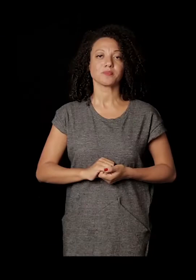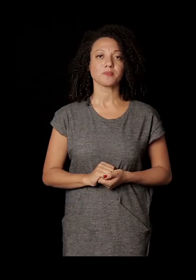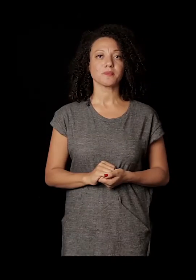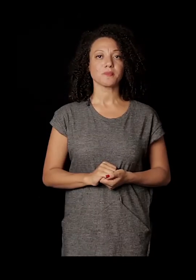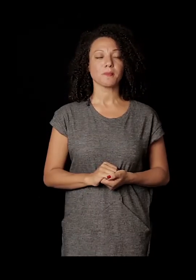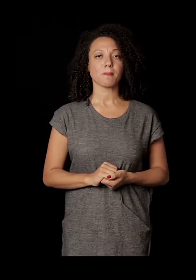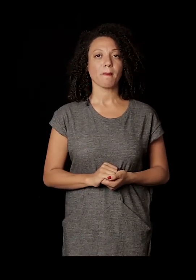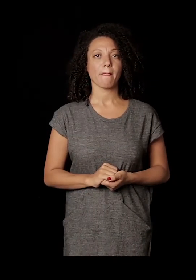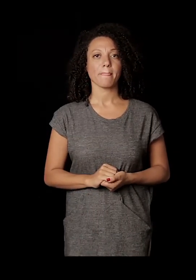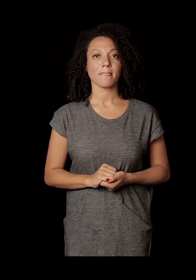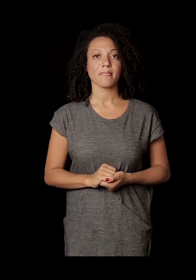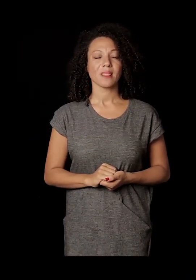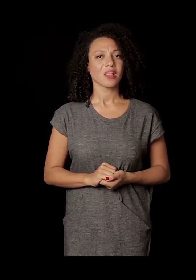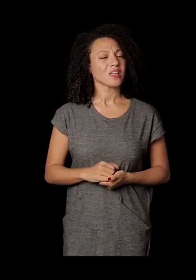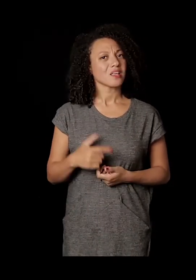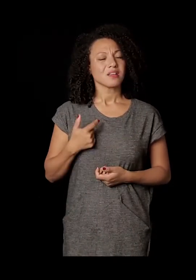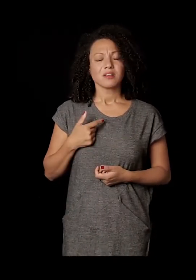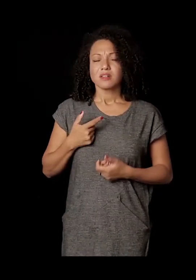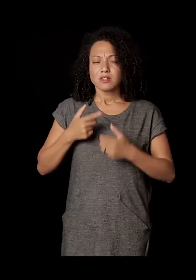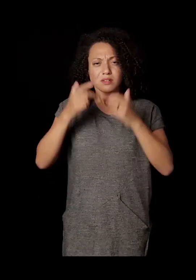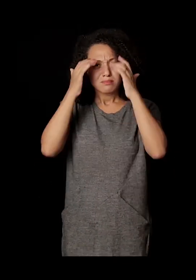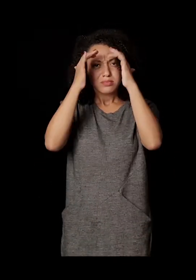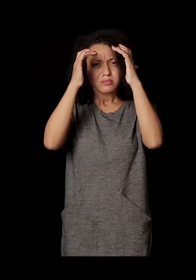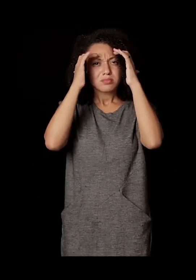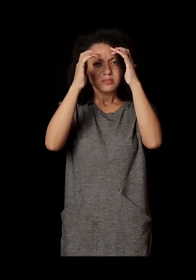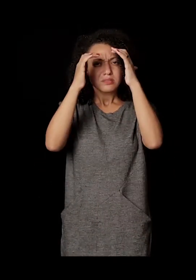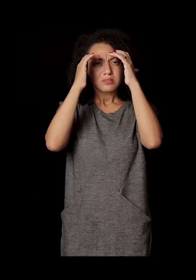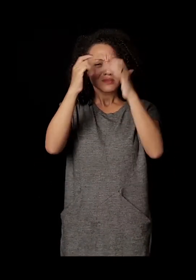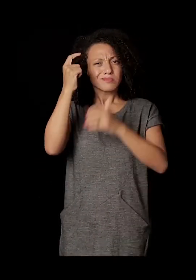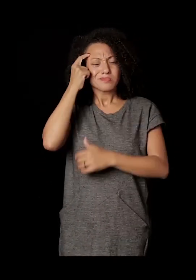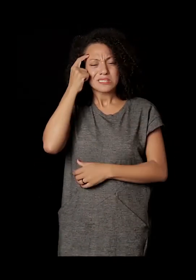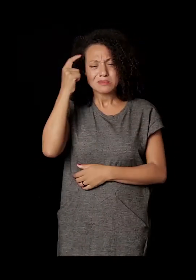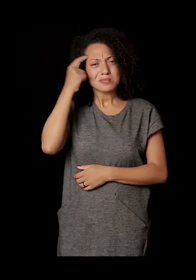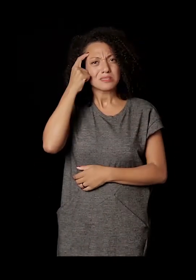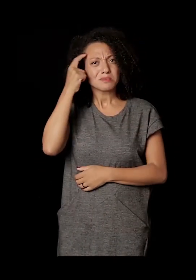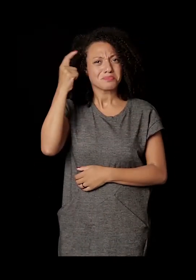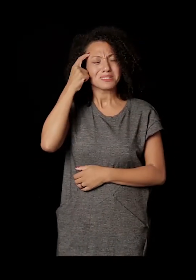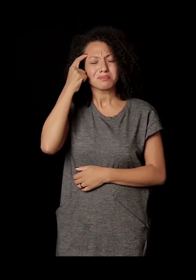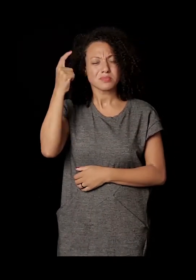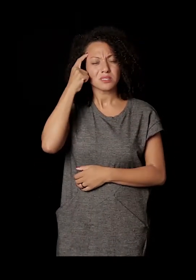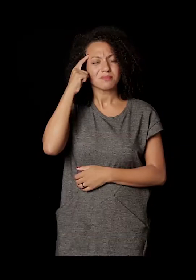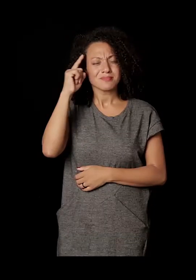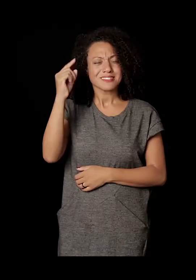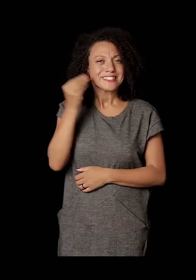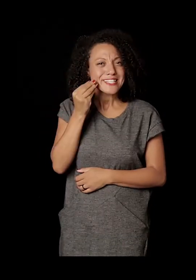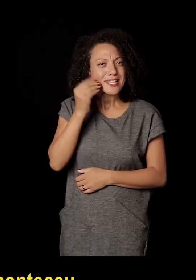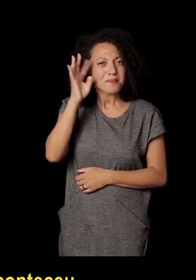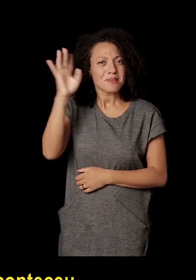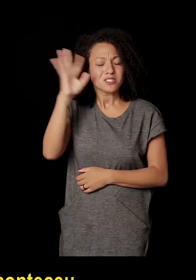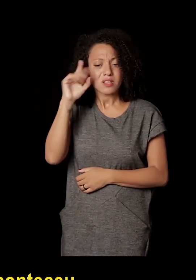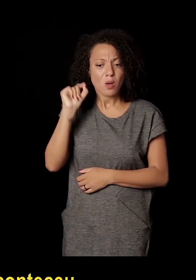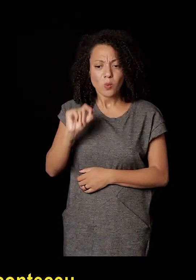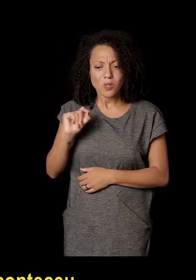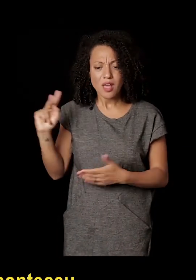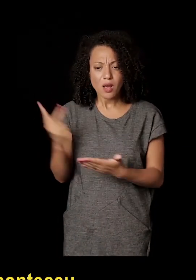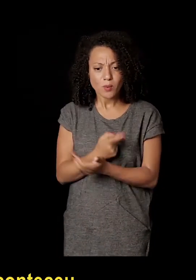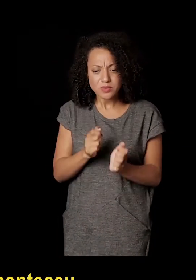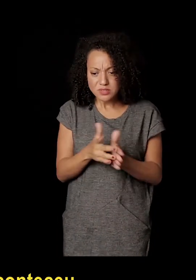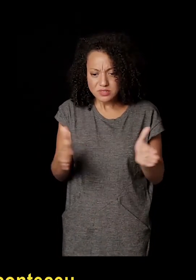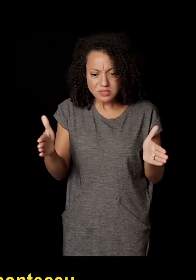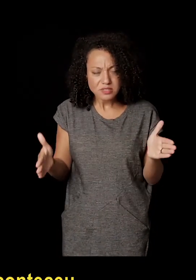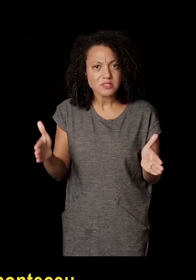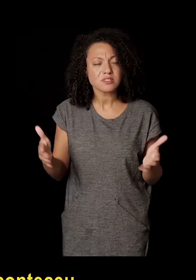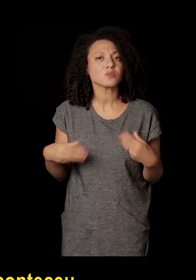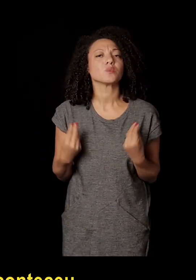Y sí, como que la cabeza te empieza a... No para de pensar. Tratas de imaginar qué es lo que pasó